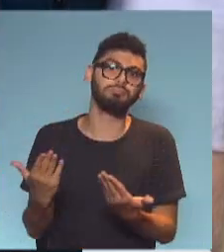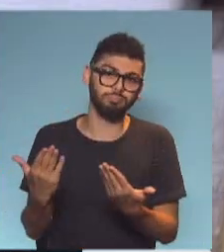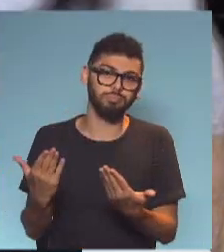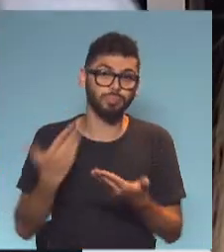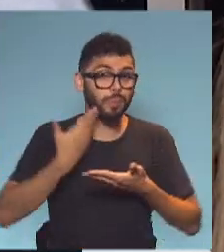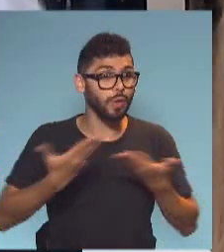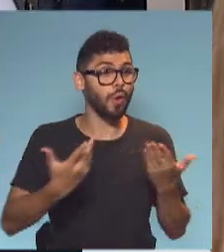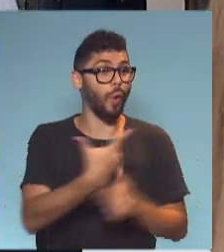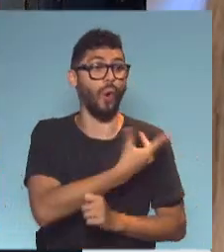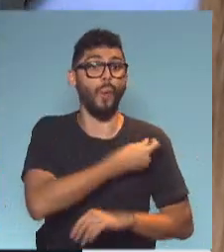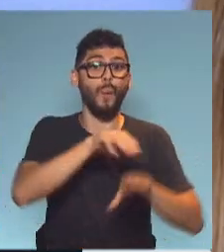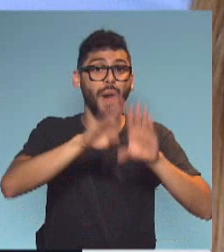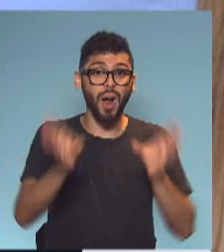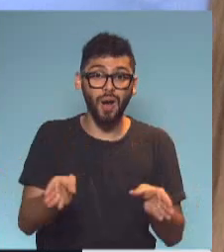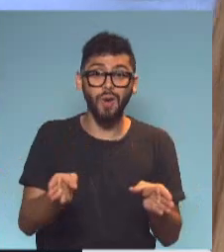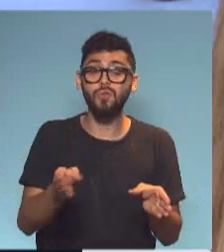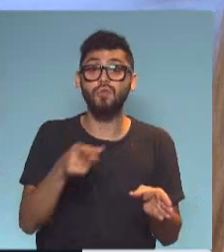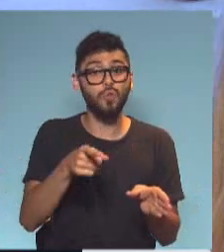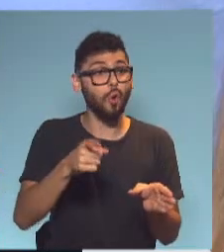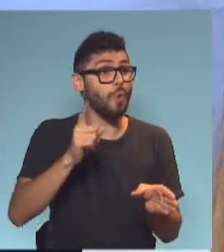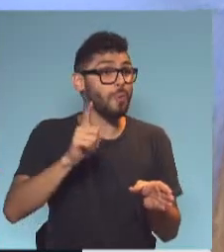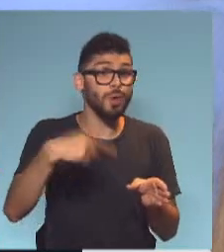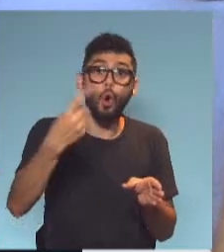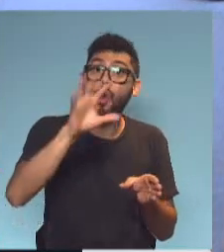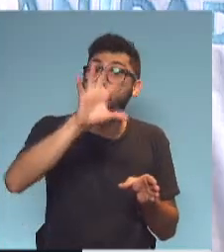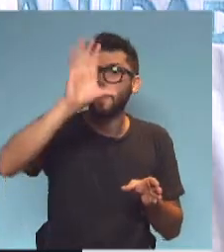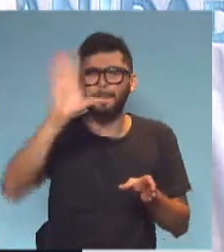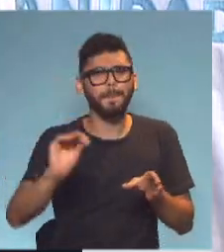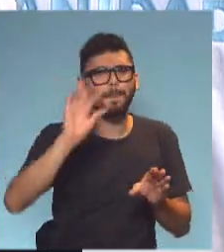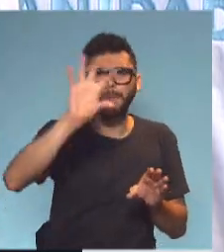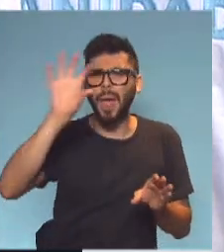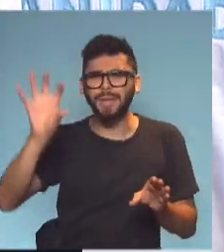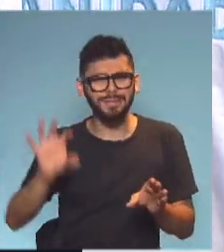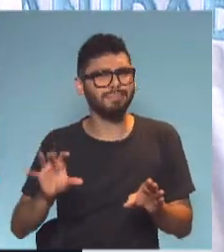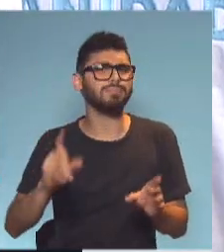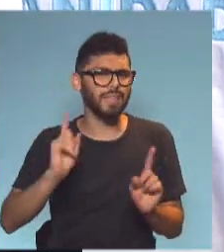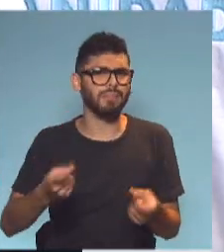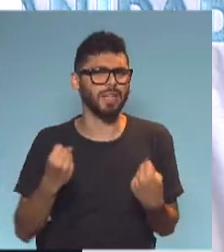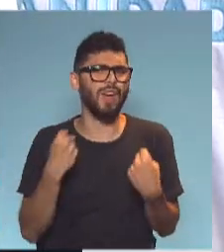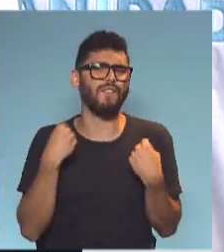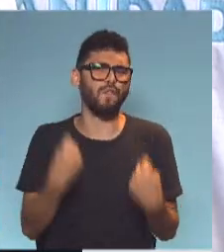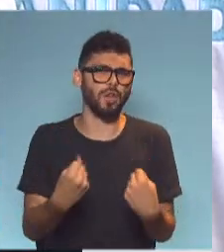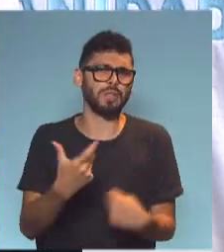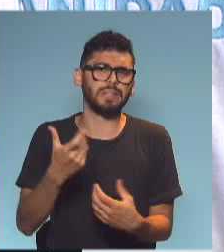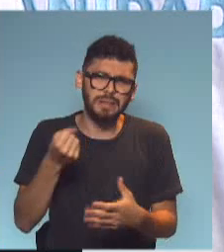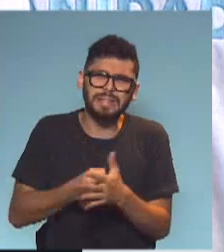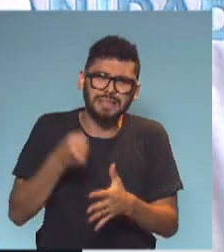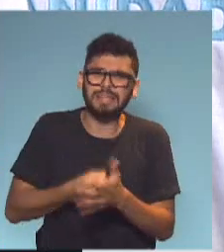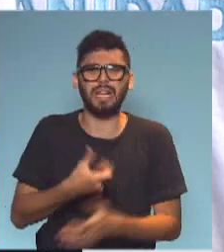este vacunatorio y que se replica en todos los lugares del país donde el esfuerzo de vacunación es una